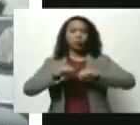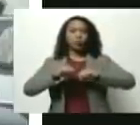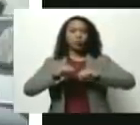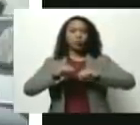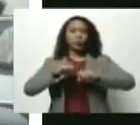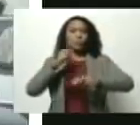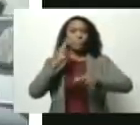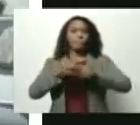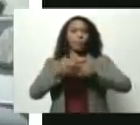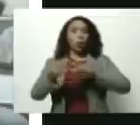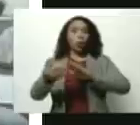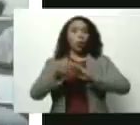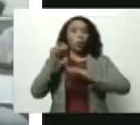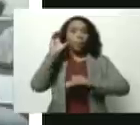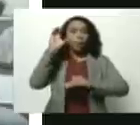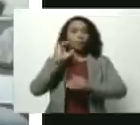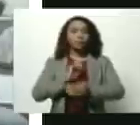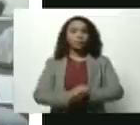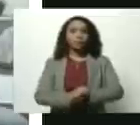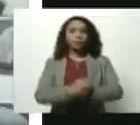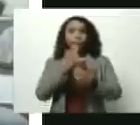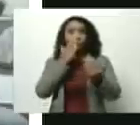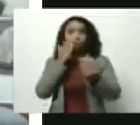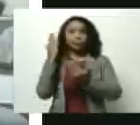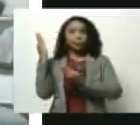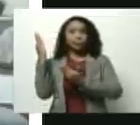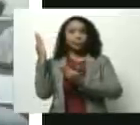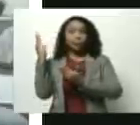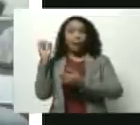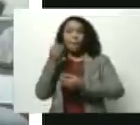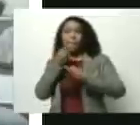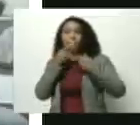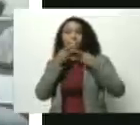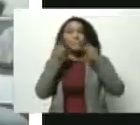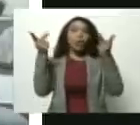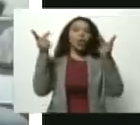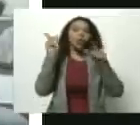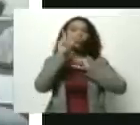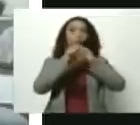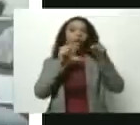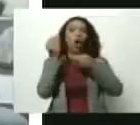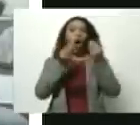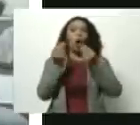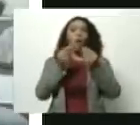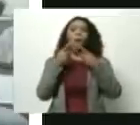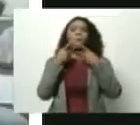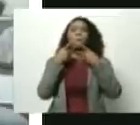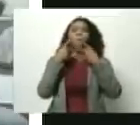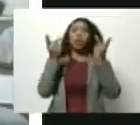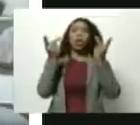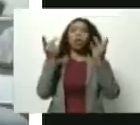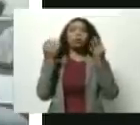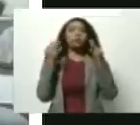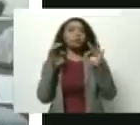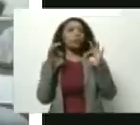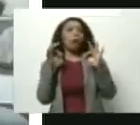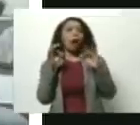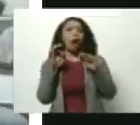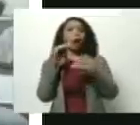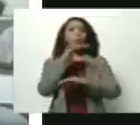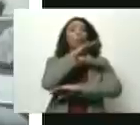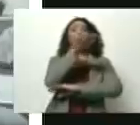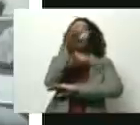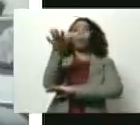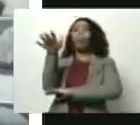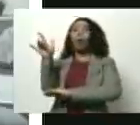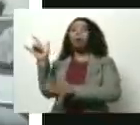delictivas contra el país. Este señor agarra y lo publica en su cuenta Twitter como si estuviera publicando el paisaje o